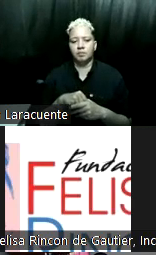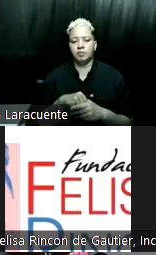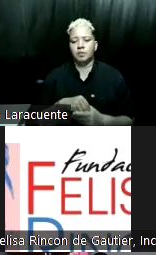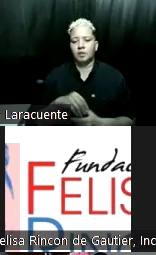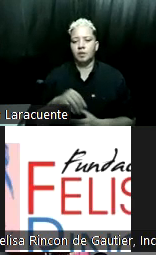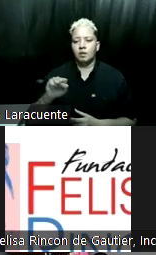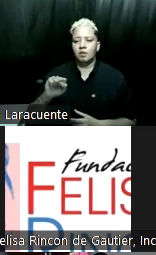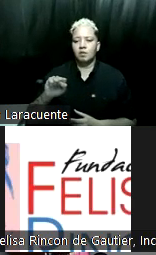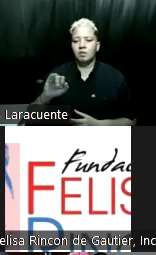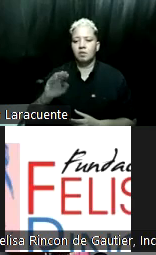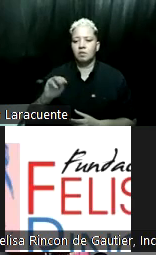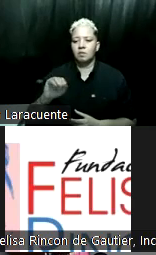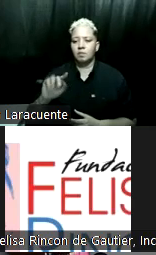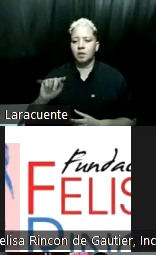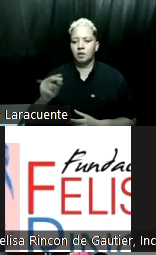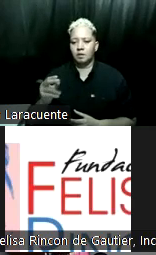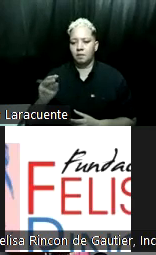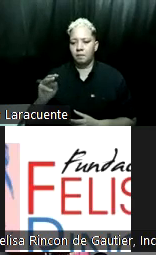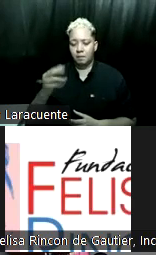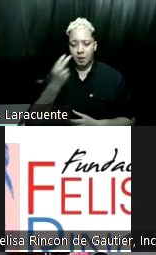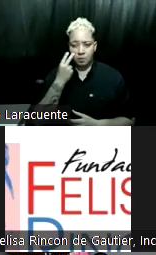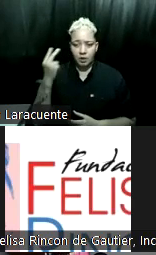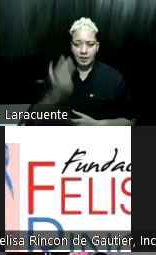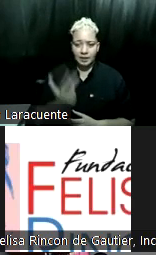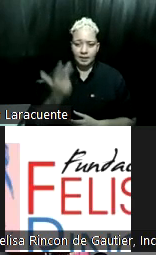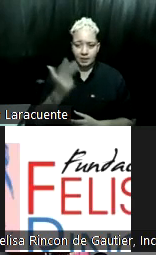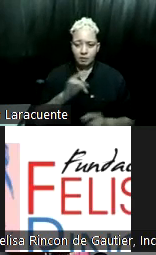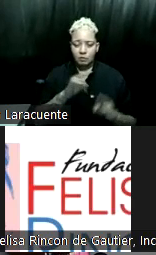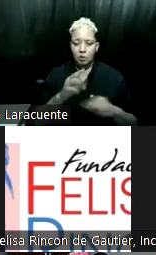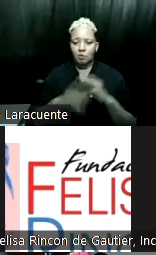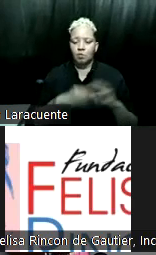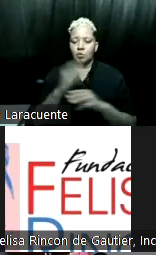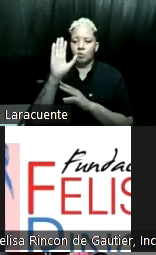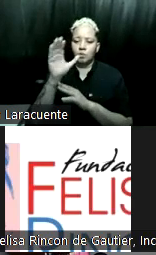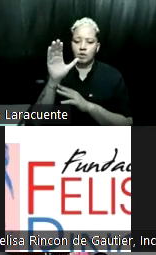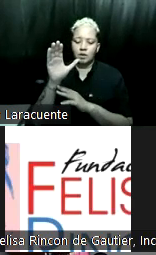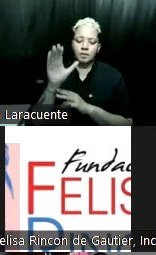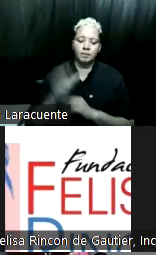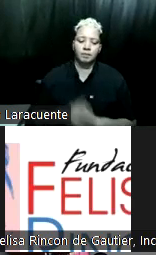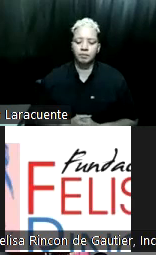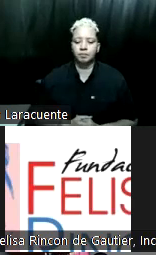Memorial, y 3 de ellos estuvieron presentes en Mundo Básquet